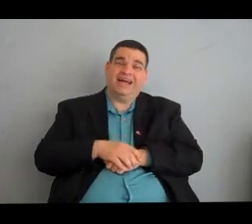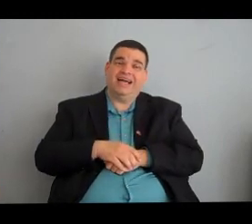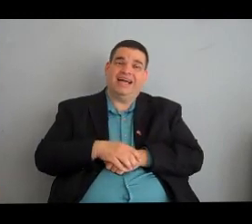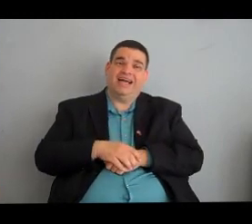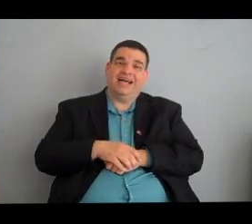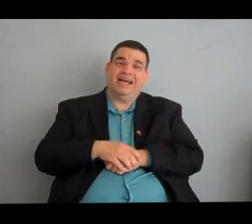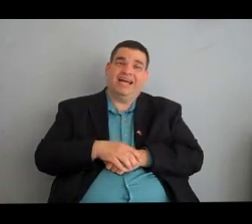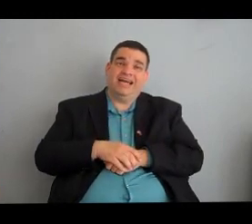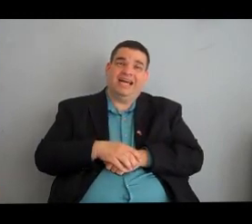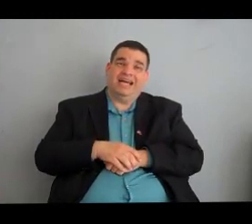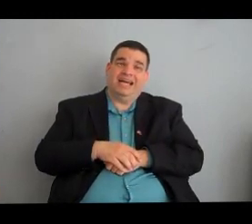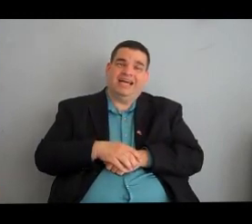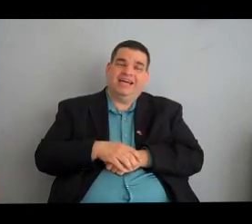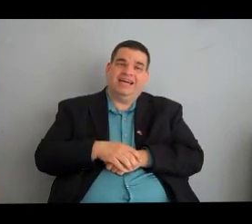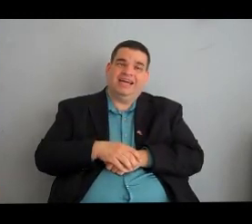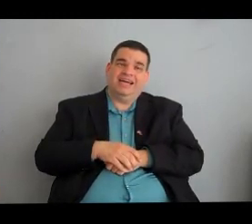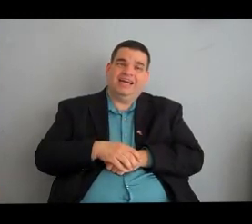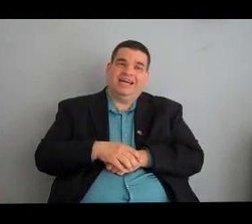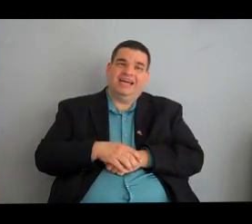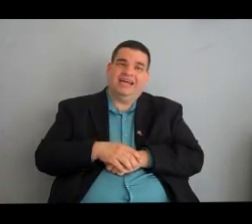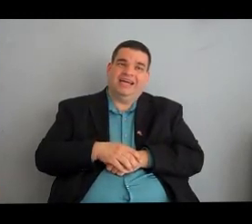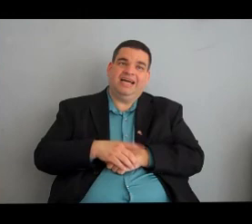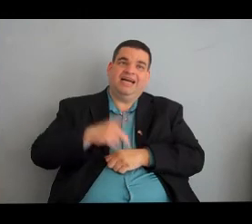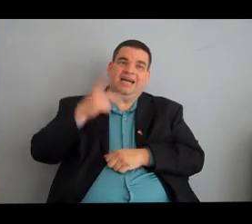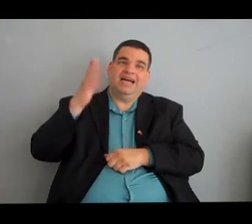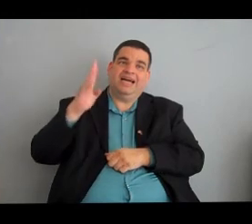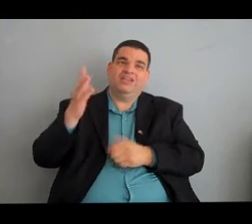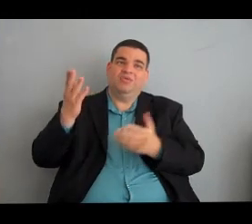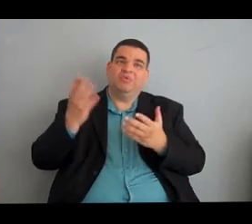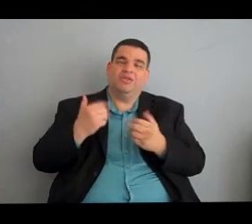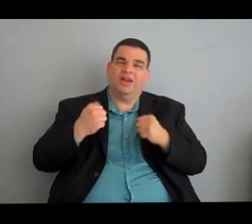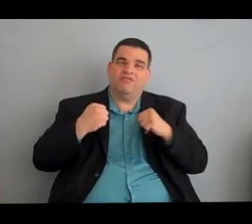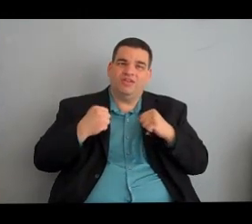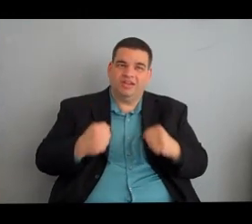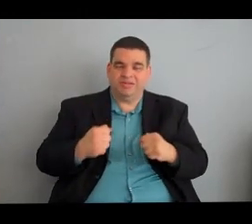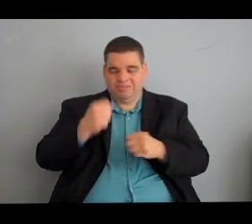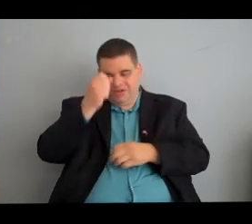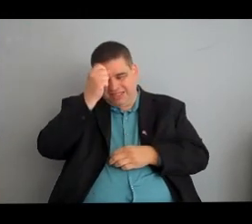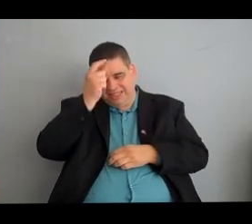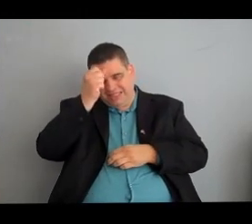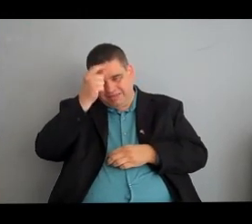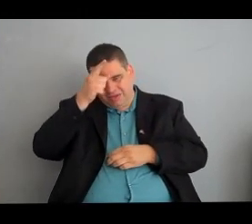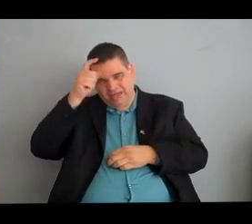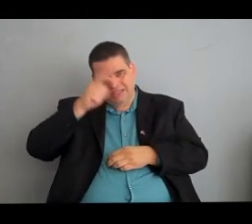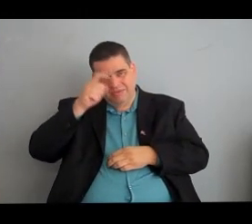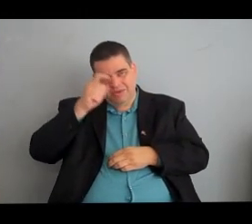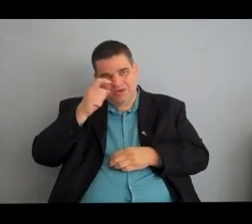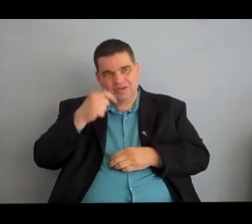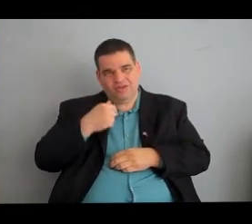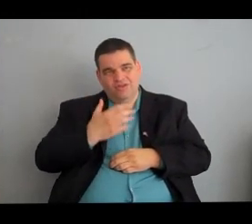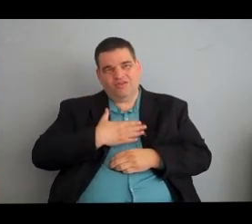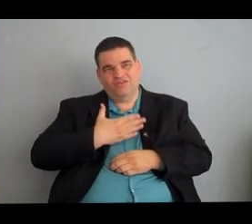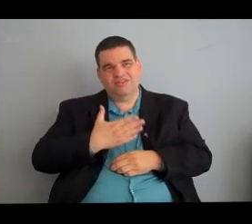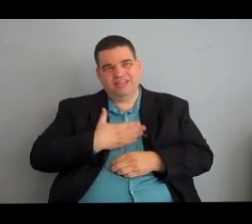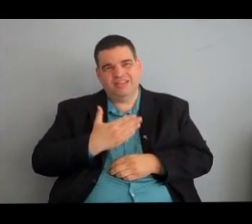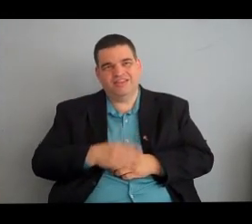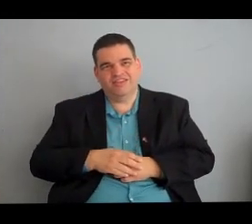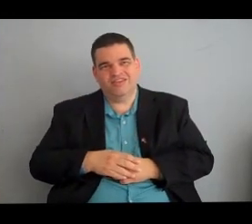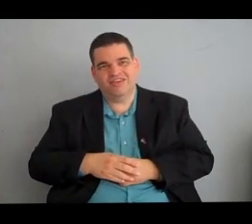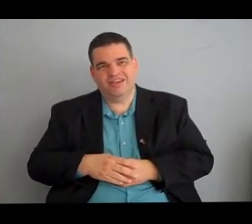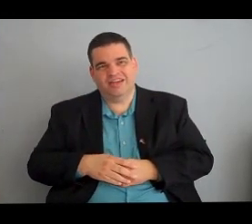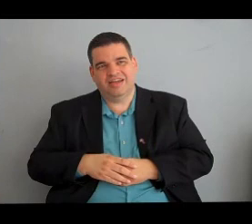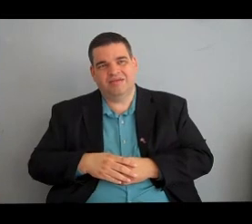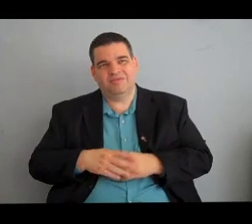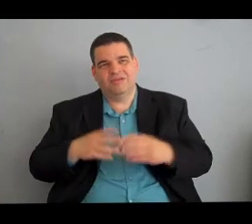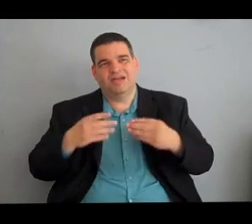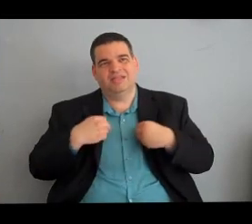Pero Dios me dio la fortaleza. Y me dio el entendimiento y la sabiduría, y estoy contento porque pudo aceptar a Cristo. Y en esa parte,